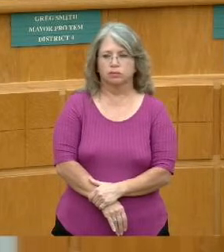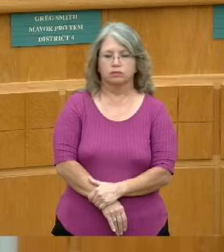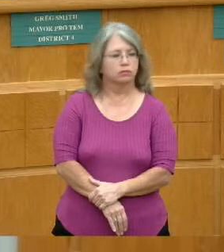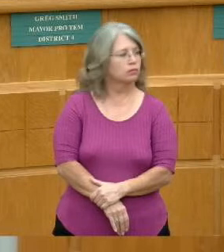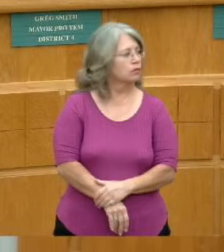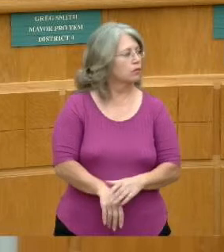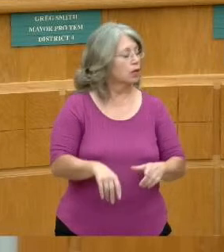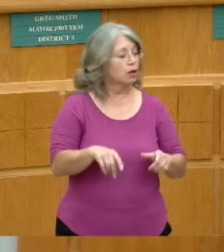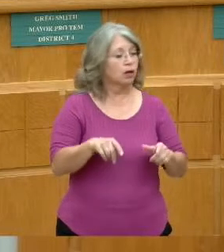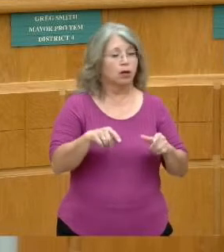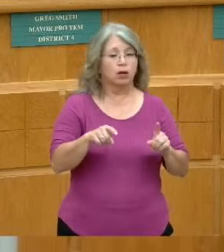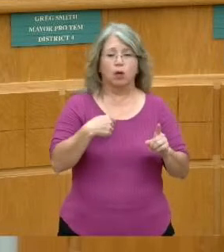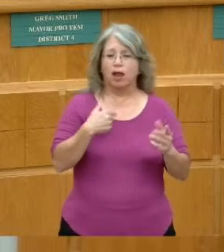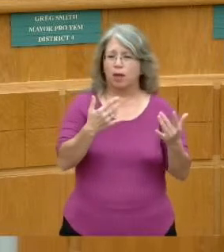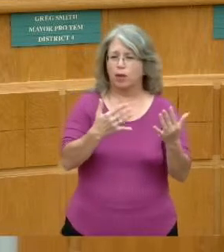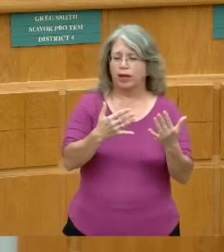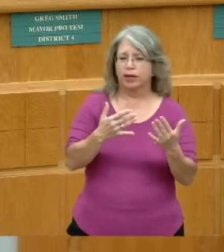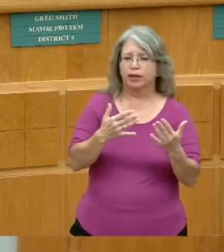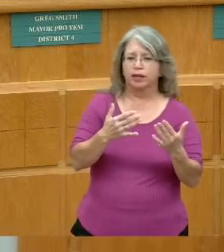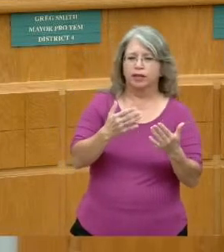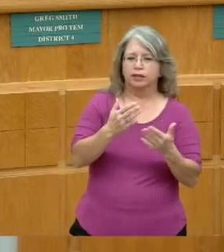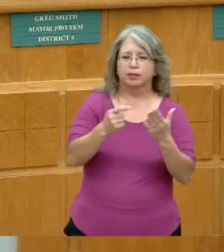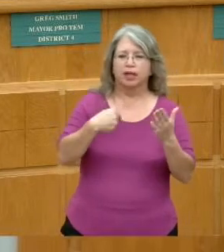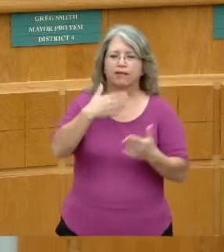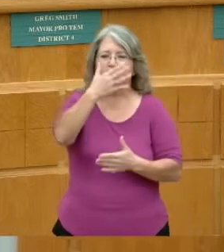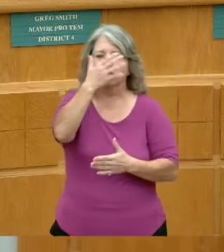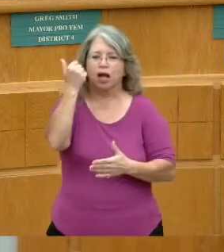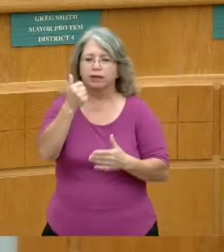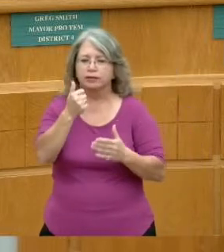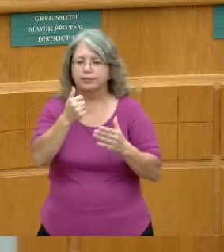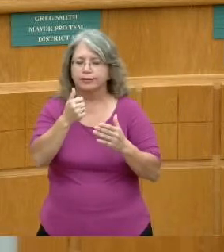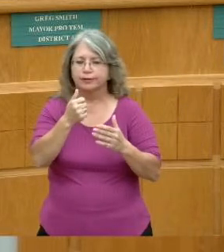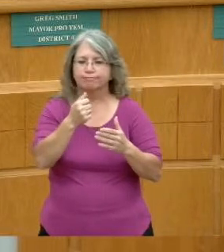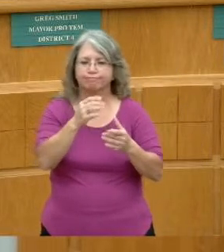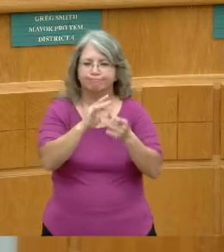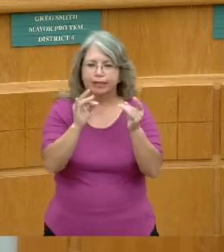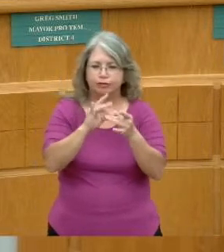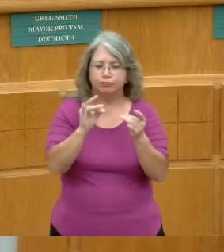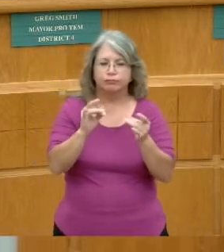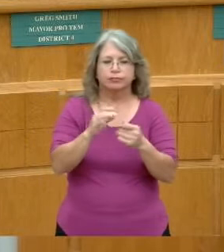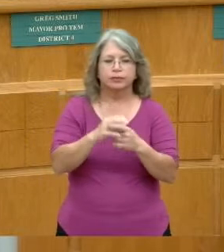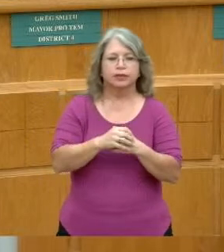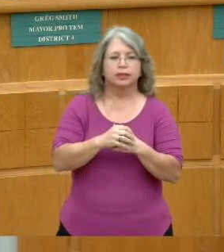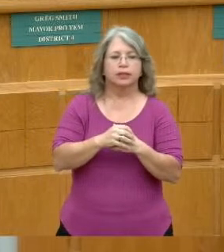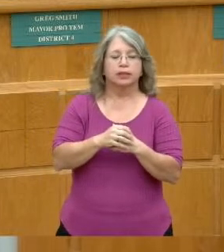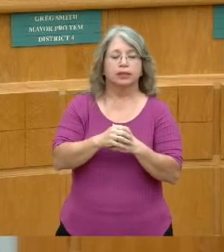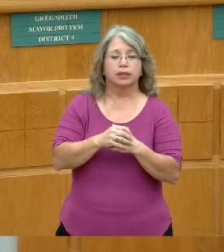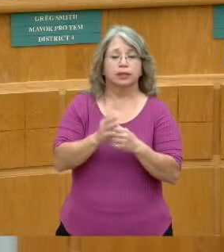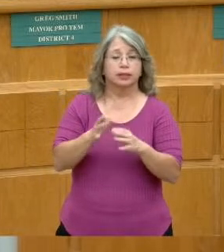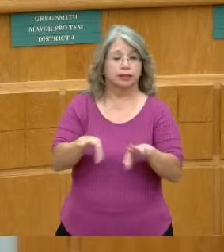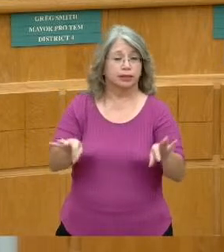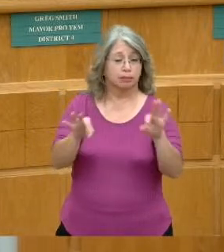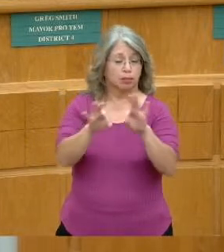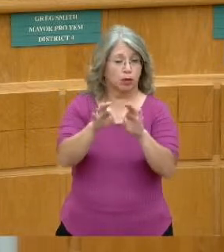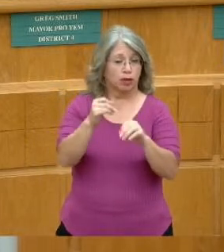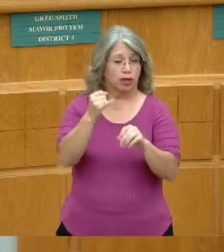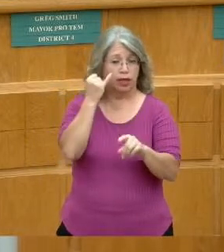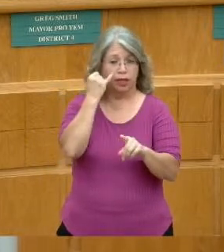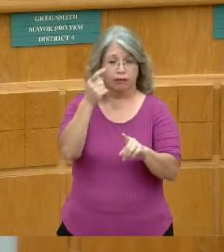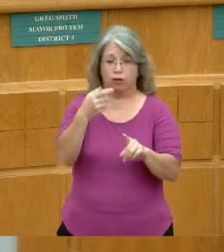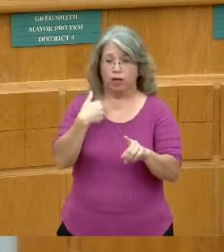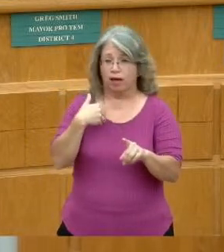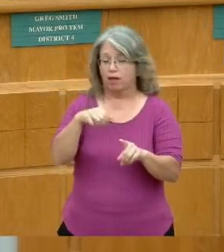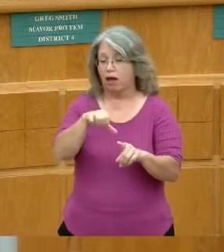While we're waiting, something I forgot to mention is that it's important that if you have some other healthcare problem that you go